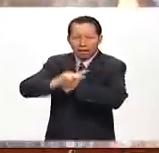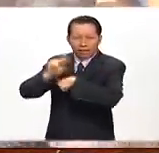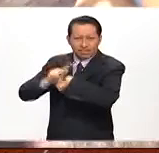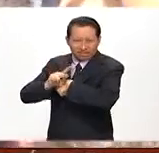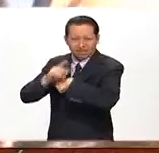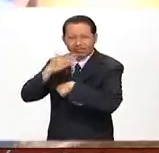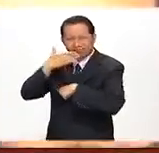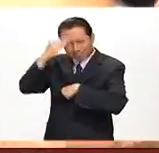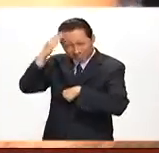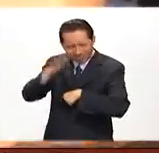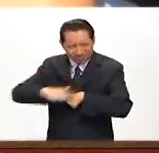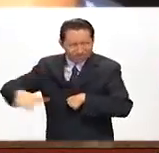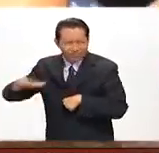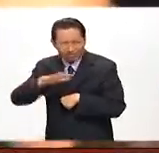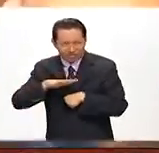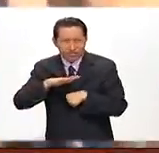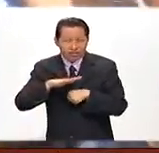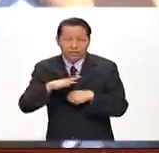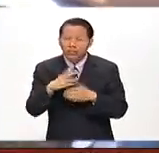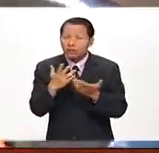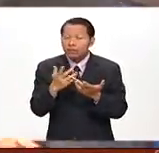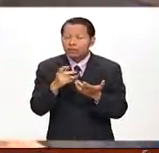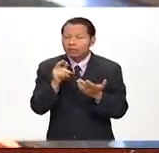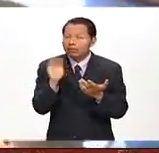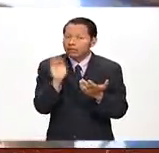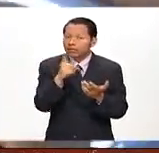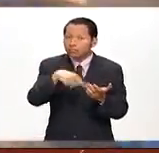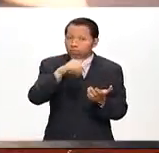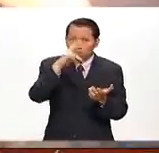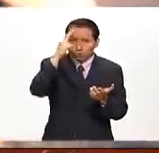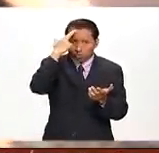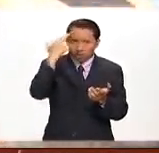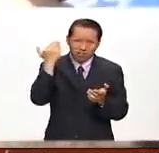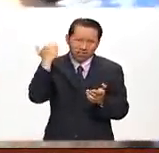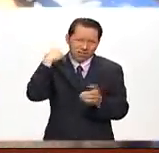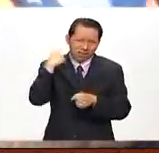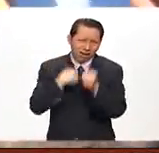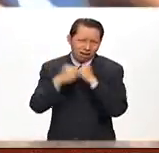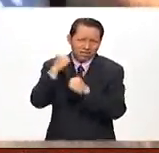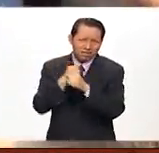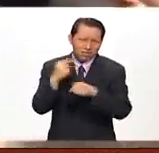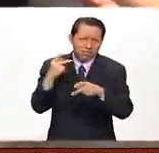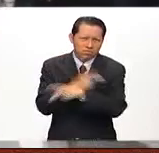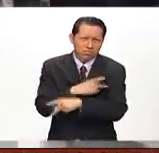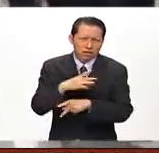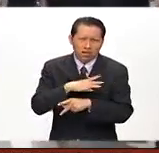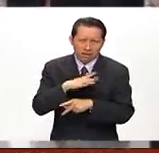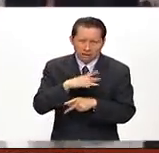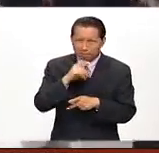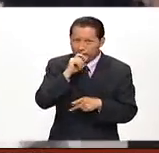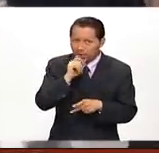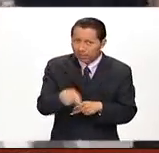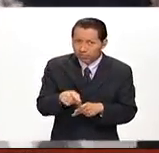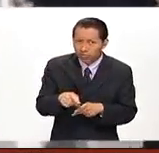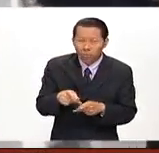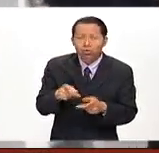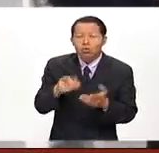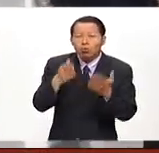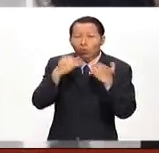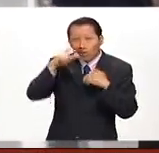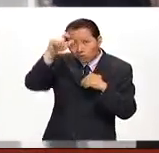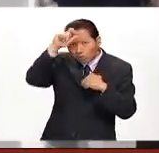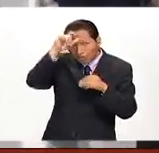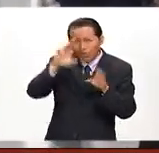medio tradicionalmente, y ustedes lo recordarán, hasta hace unos años los internacionalistas no ubicaban a Turquía como